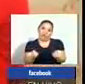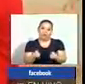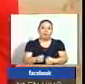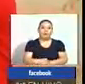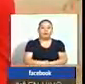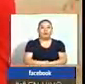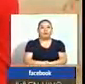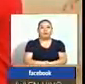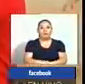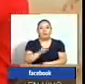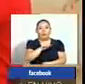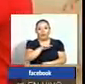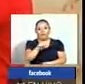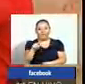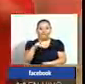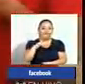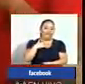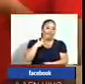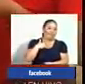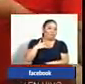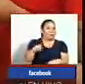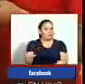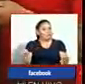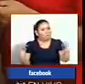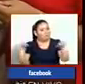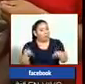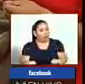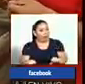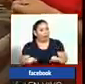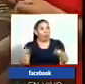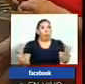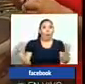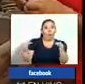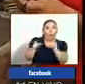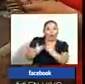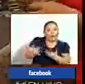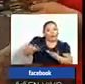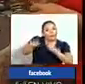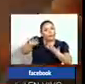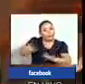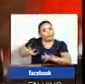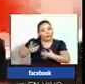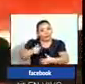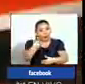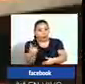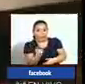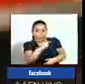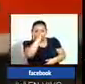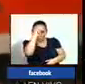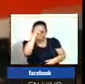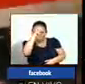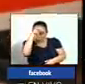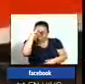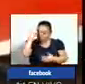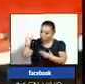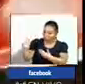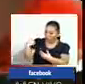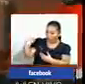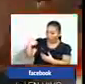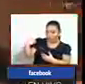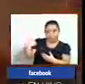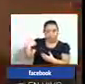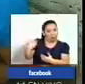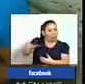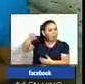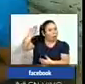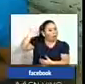Todo parecía perdido, pero como una luz de esperanza, decenas de fabricantes recibieron pedidos que